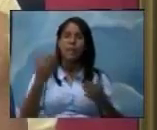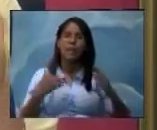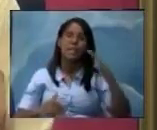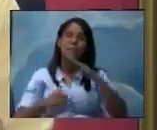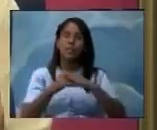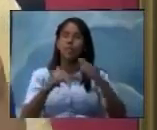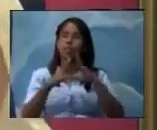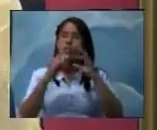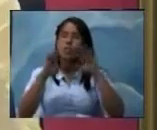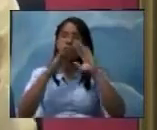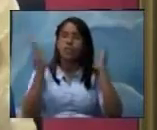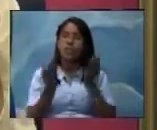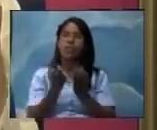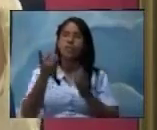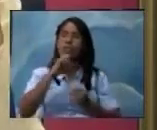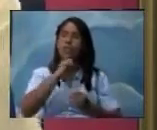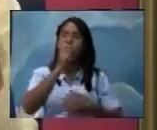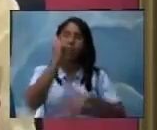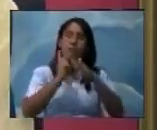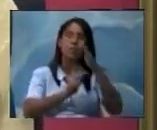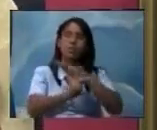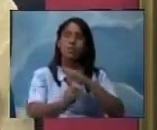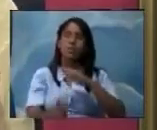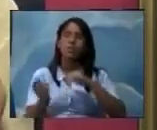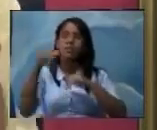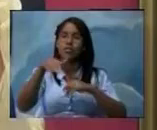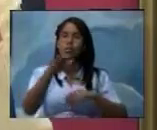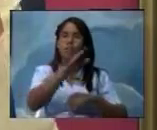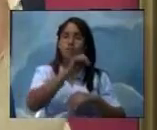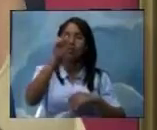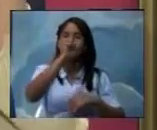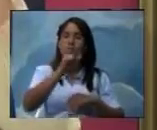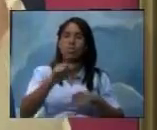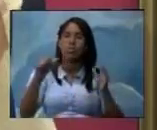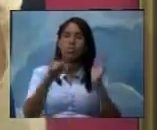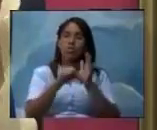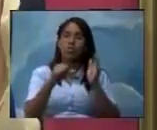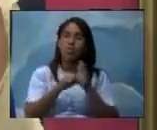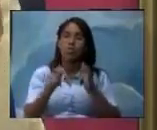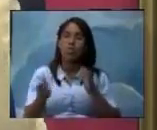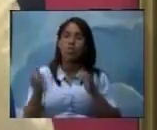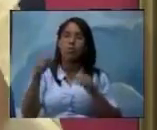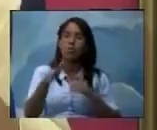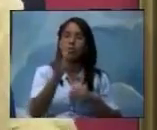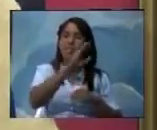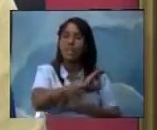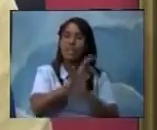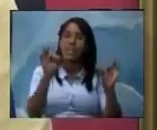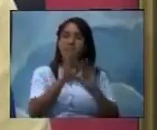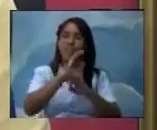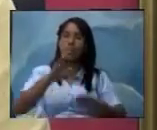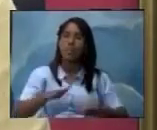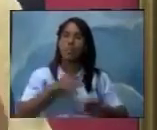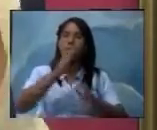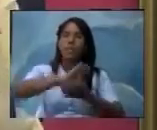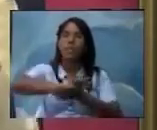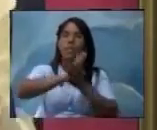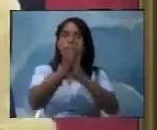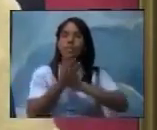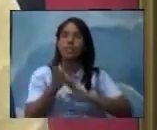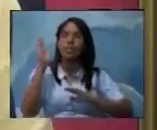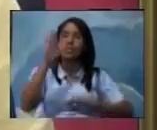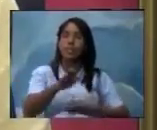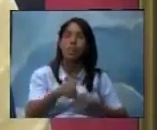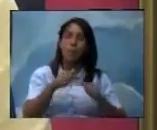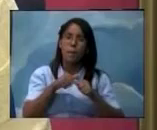llenó toda la tierra. Que eso es una visión del monte de Sion, donde el monte de Sion ni nadie lo puede destruir